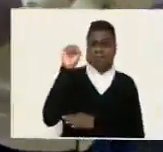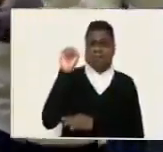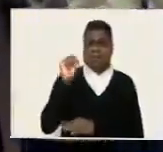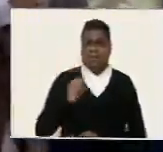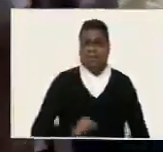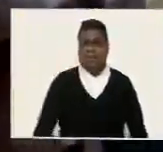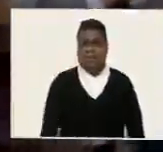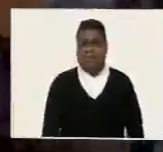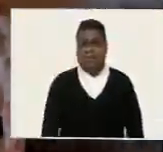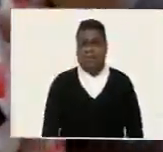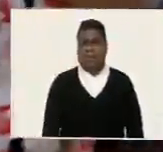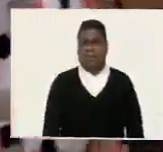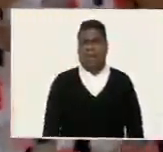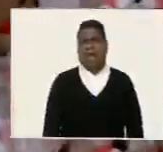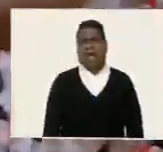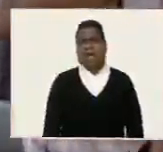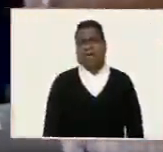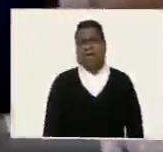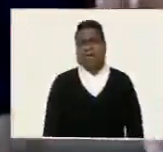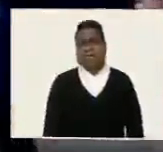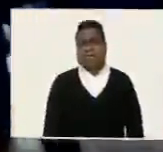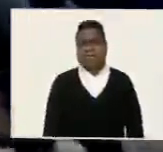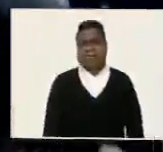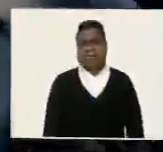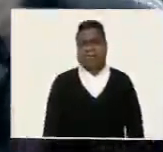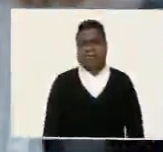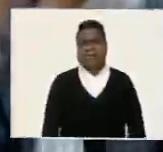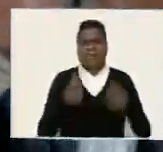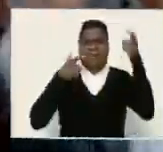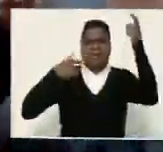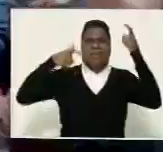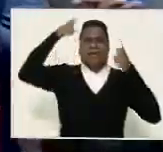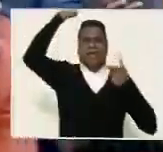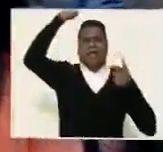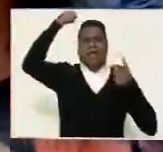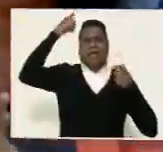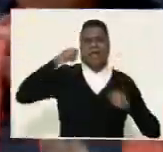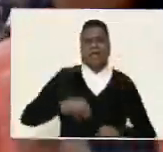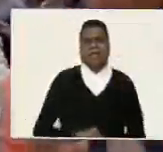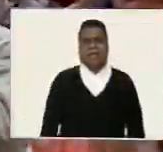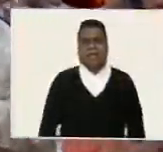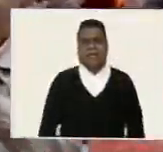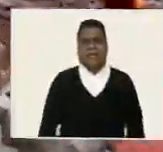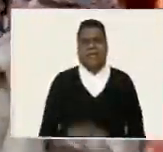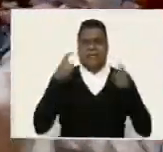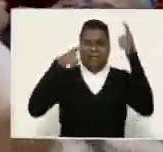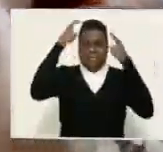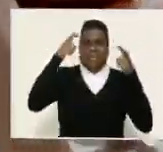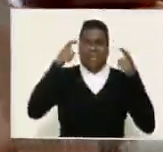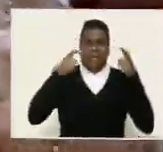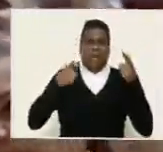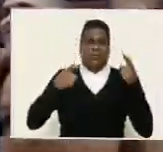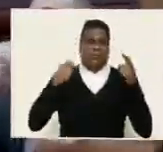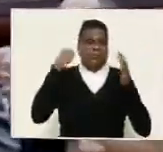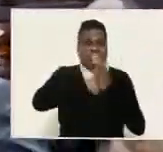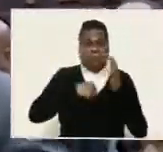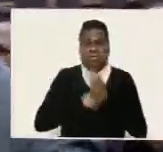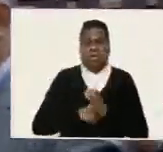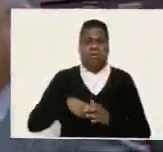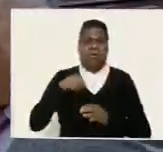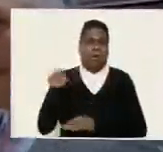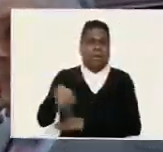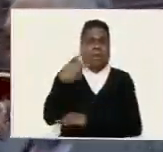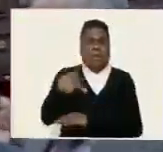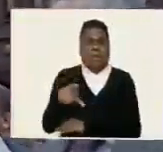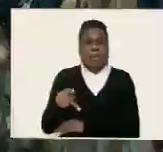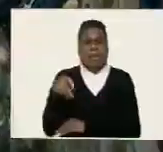de Bolívar y con el ideario de Chávez. Y con Bolívar y Chávez luchamos y por la patria